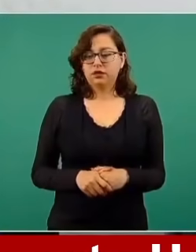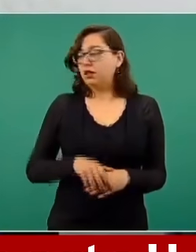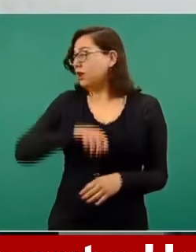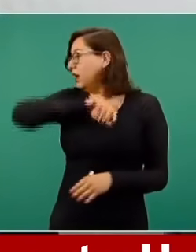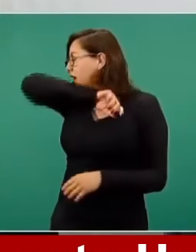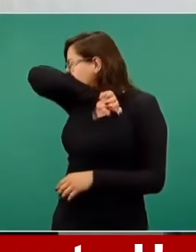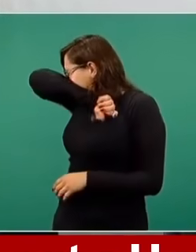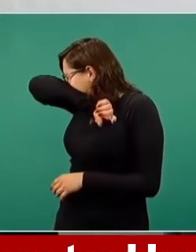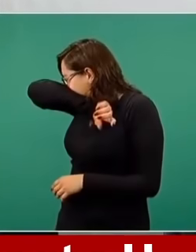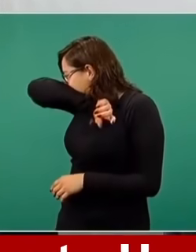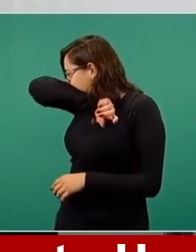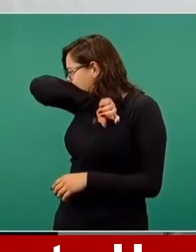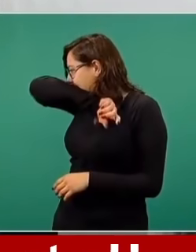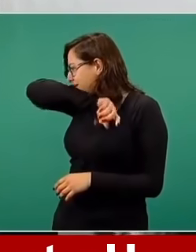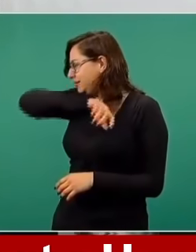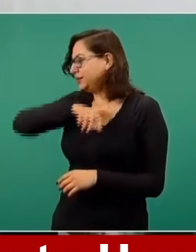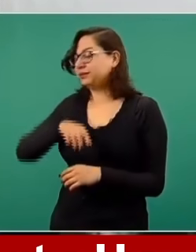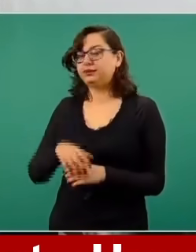Este es